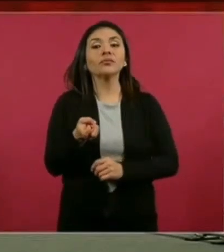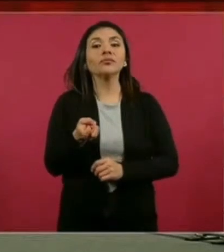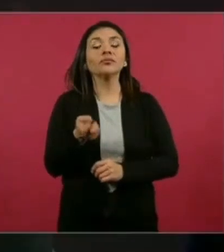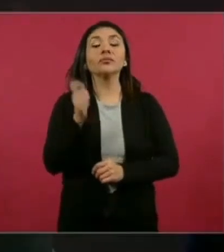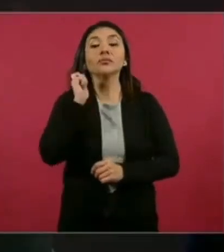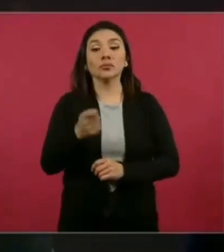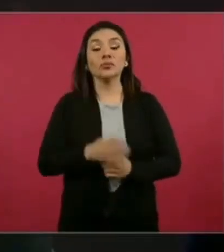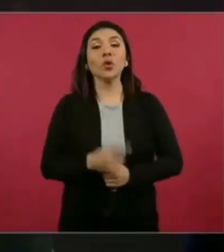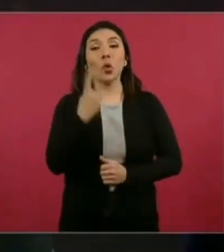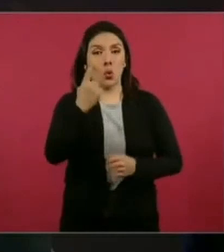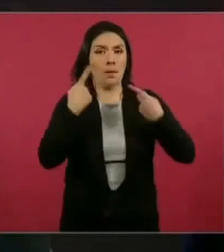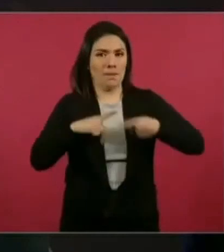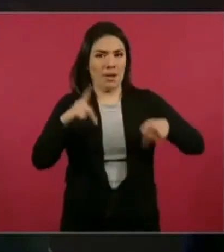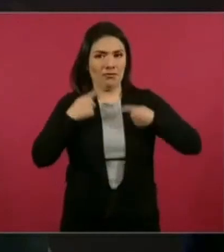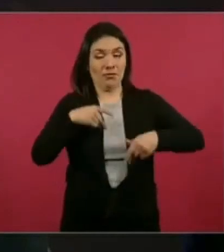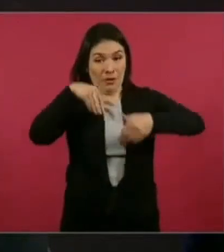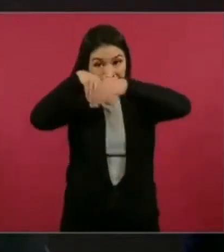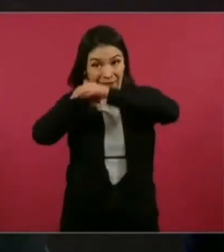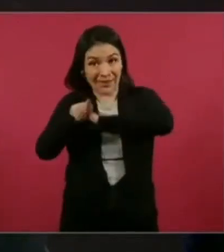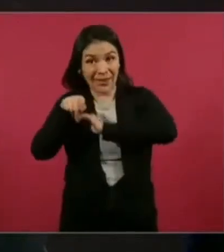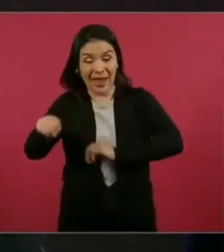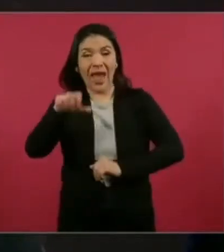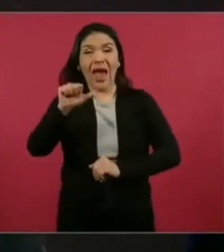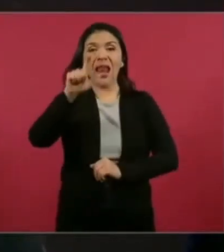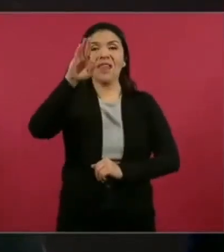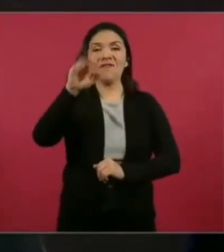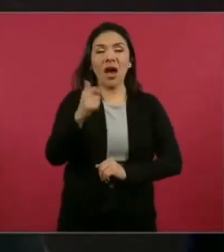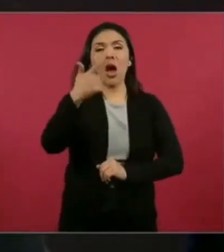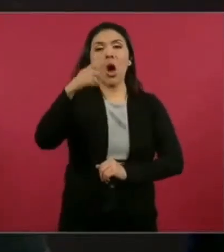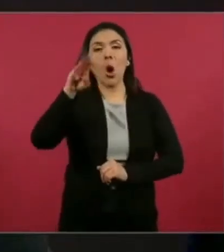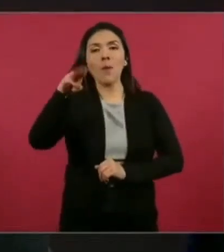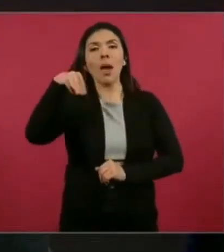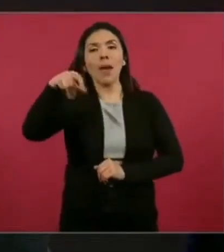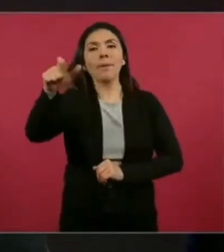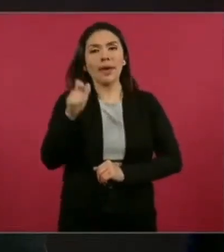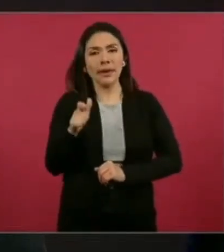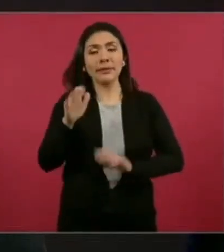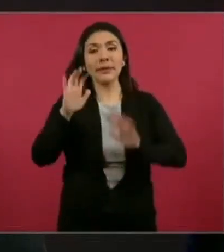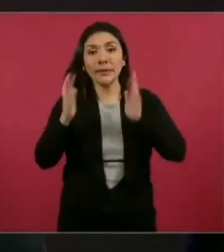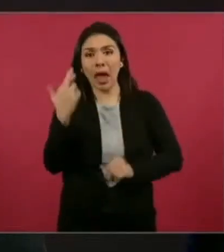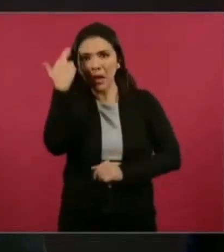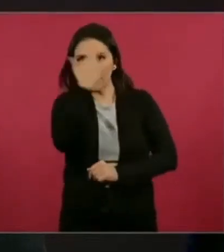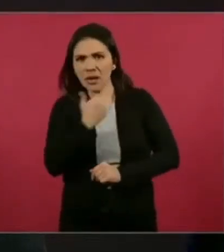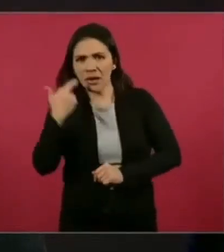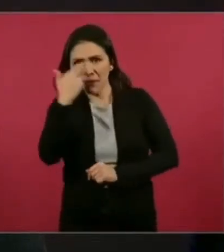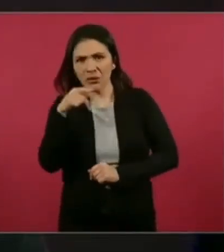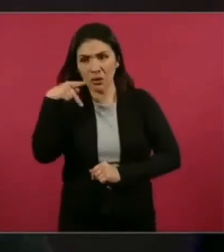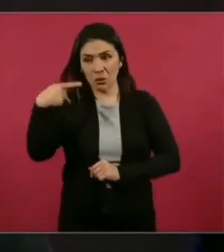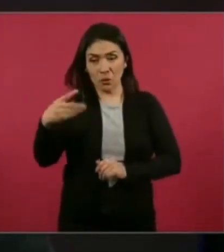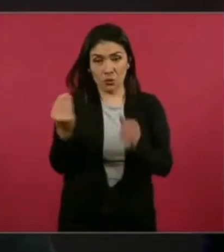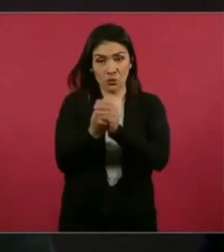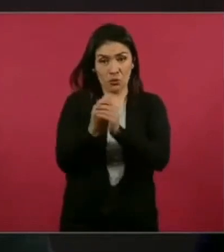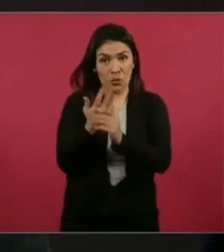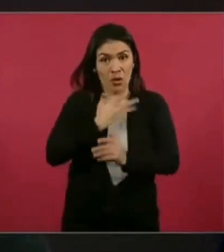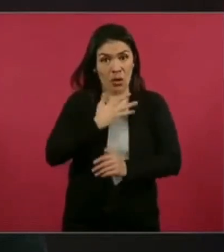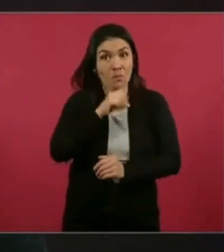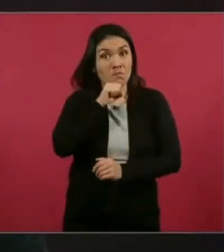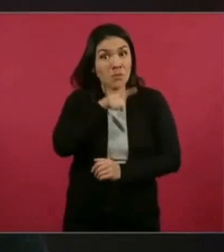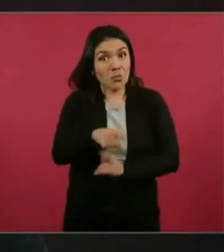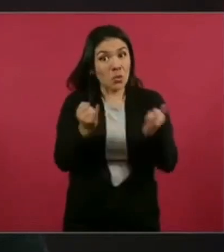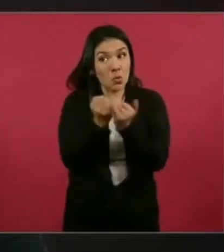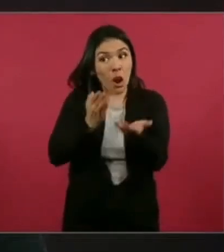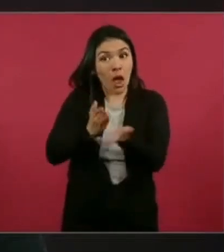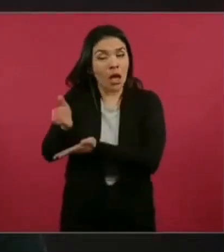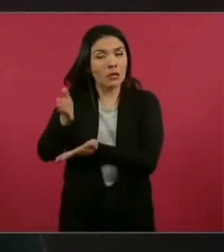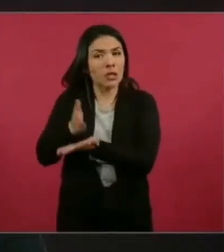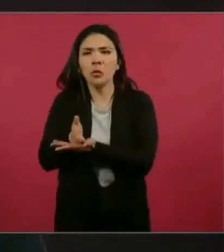un usuario se metió a la aplicación de AlphaGo MX y se revisó si la aplicación de producción había tenido ese mismo acceso y